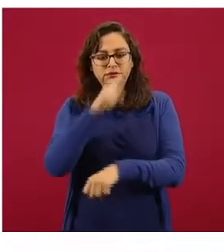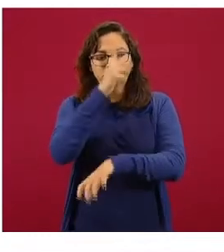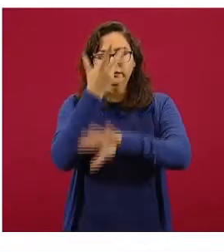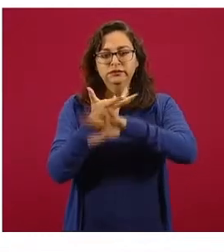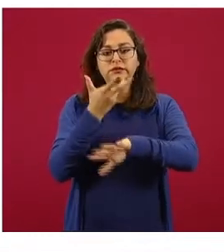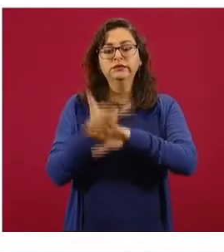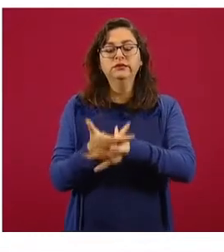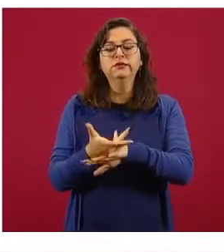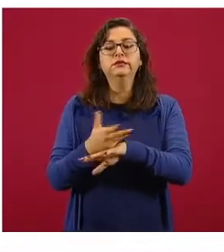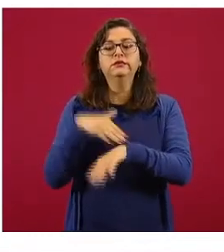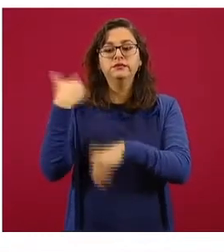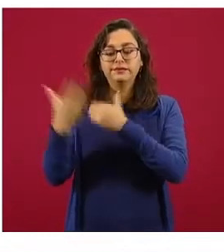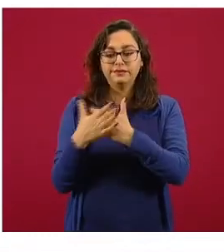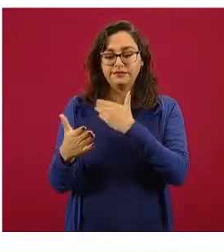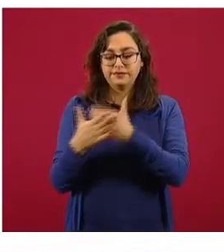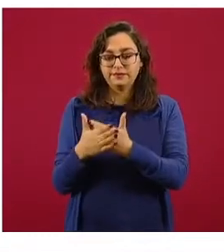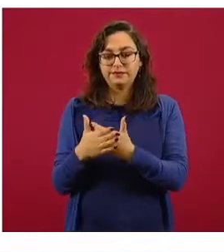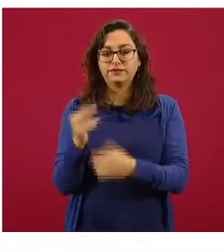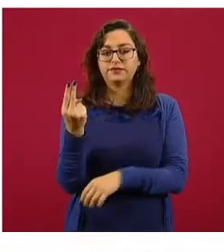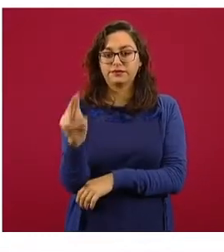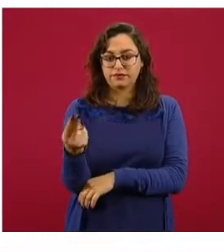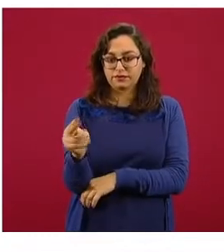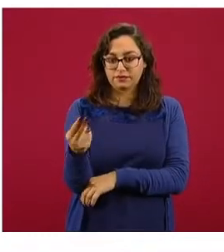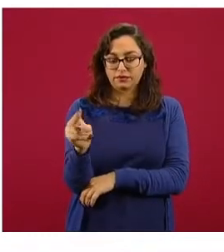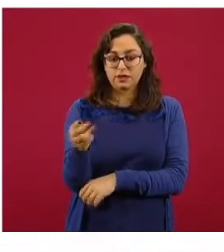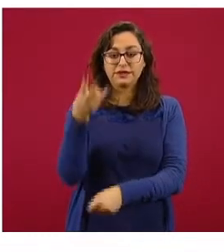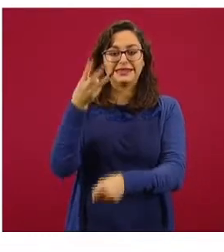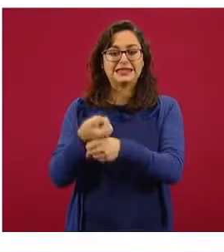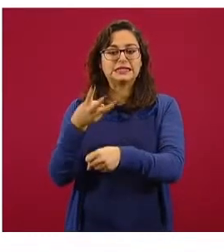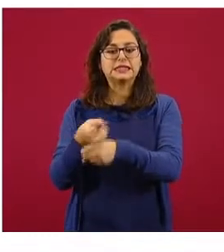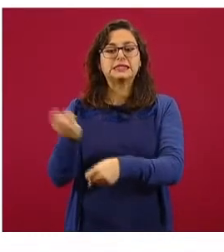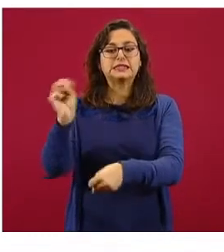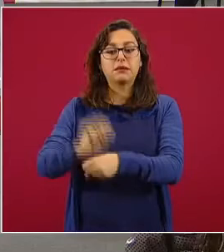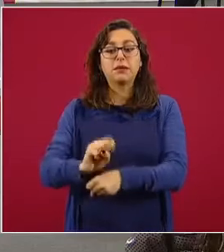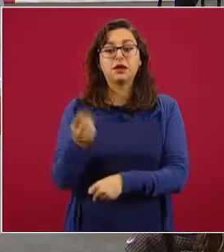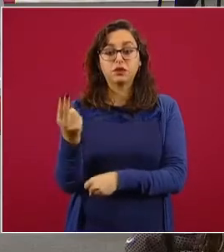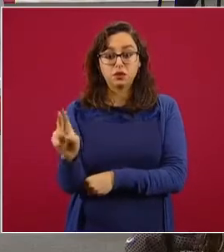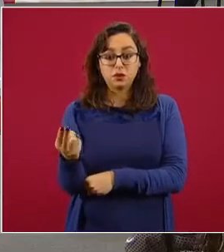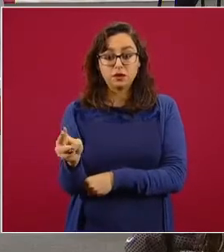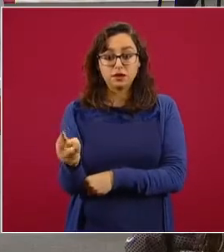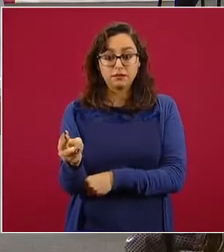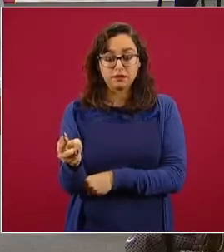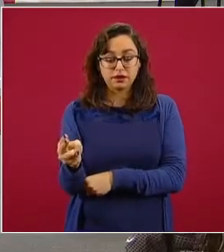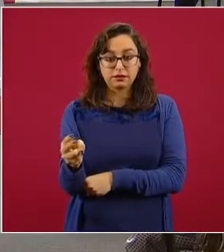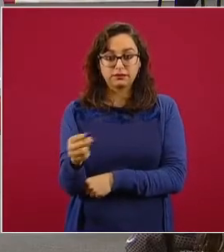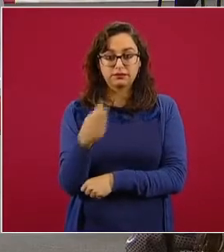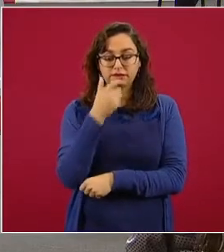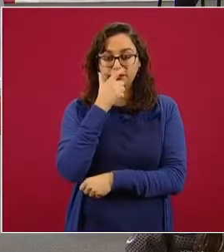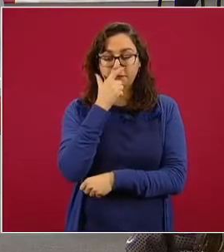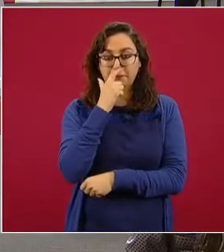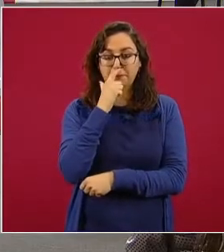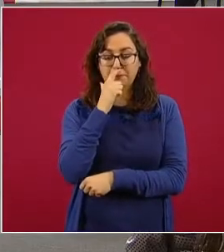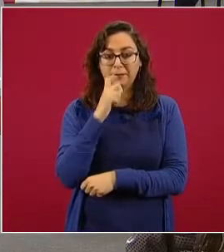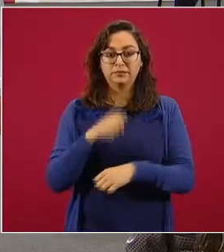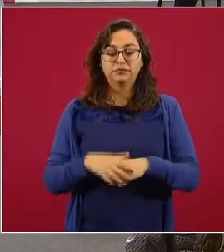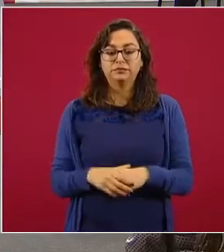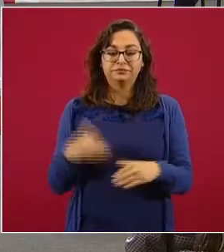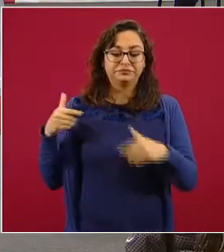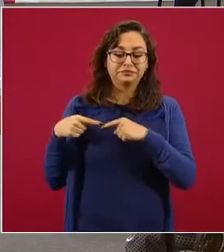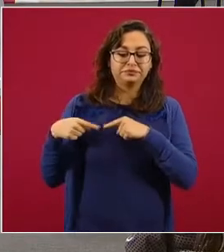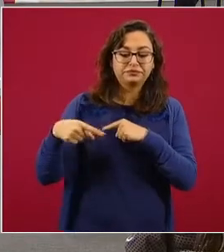a más tardar la tercera semana de noviembre. Quiere decir que será en más o menos un